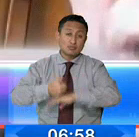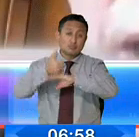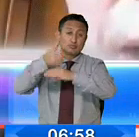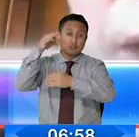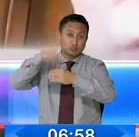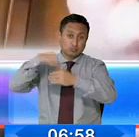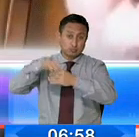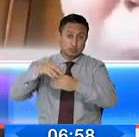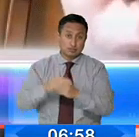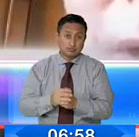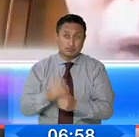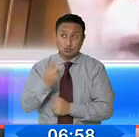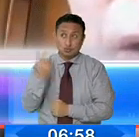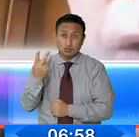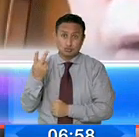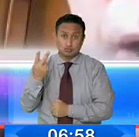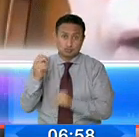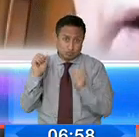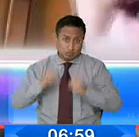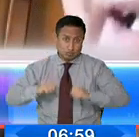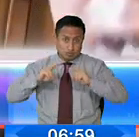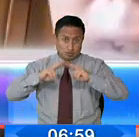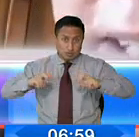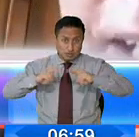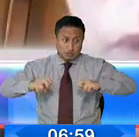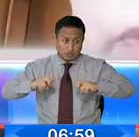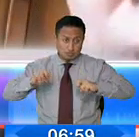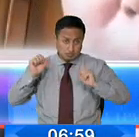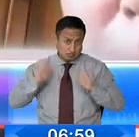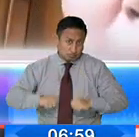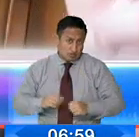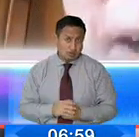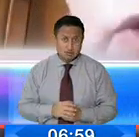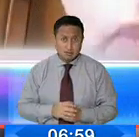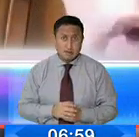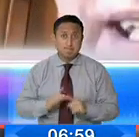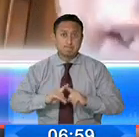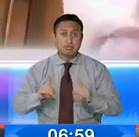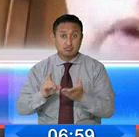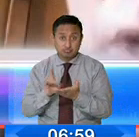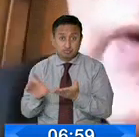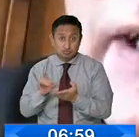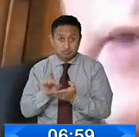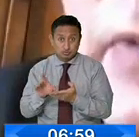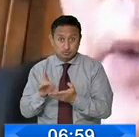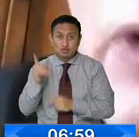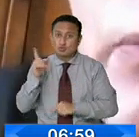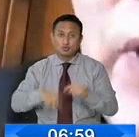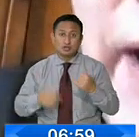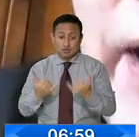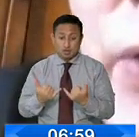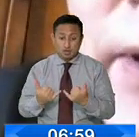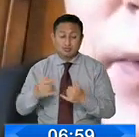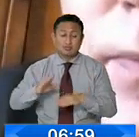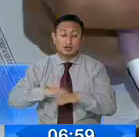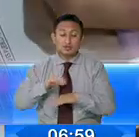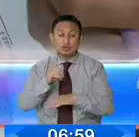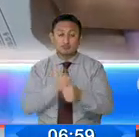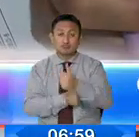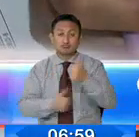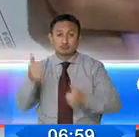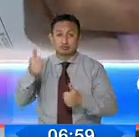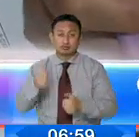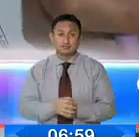Electoral son sujetos a investigación previa, mas no pueden ser procesados en este momento por la inmunidad de la que gozan, ¿no?